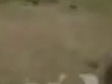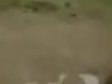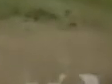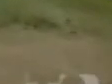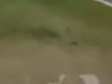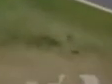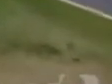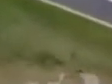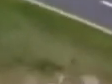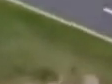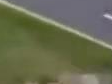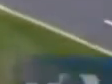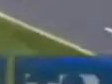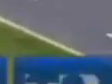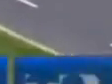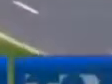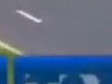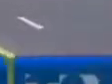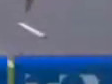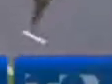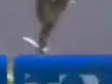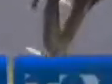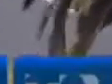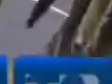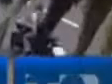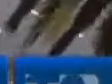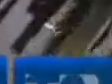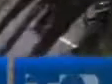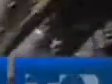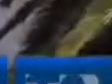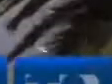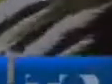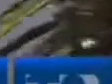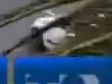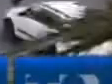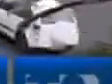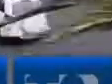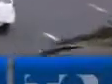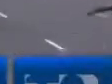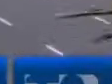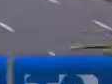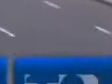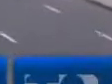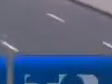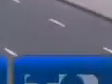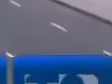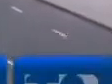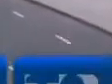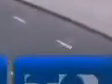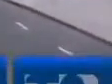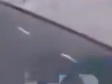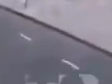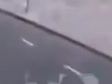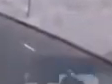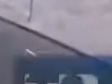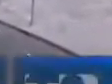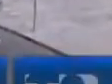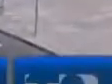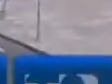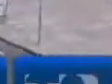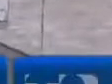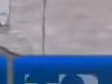24 horas es retransmitido por EXA 92.5 FM en Quito, una radio de la cadena Democracia. Radio